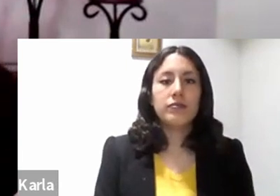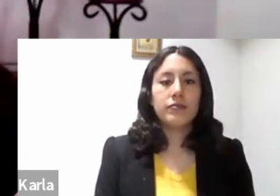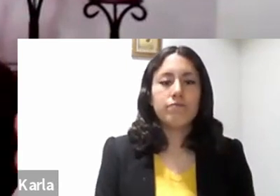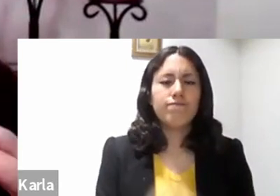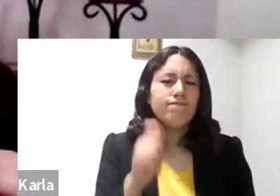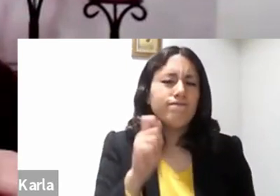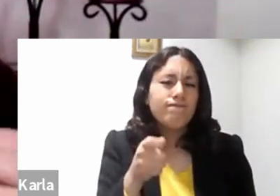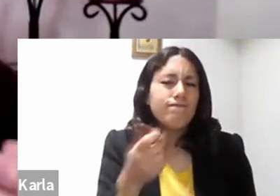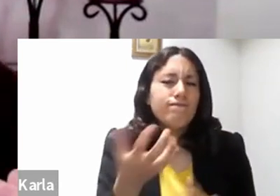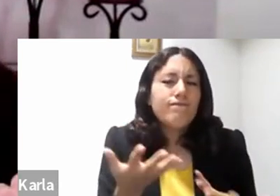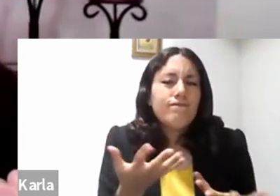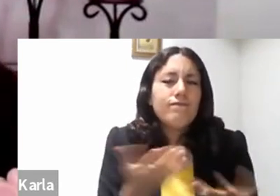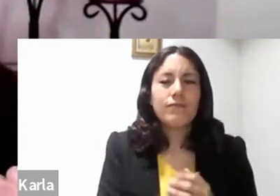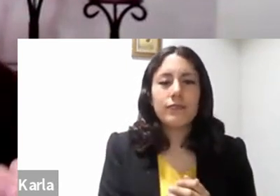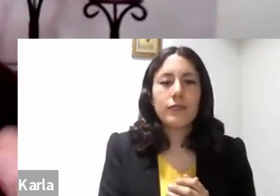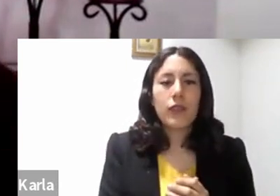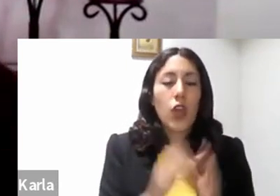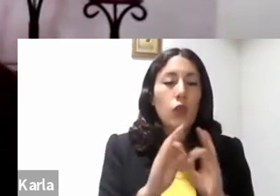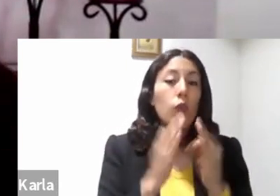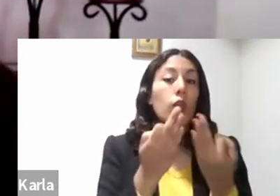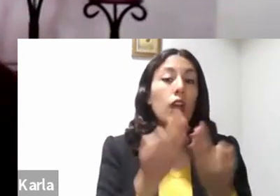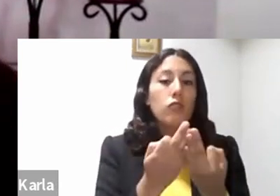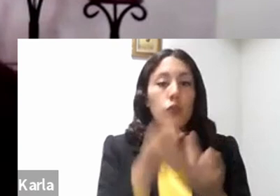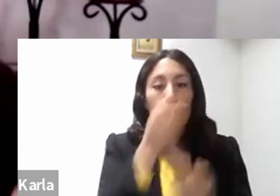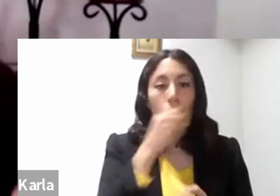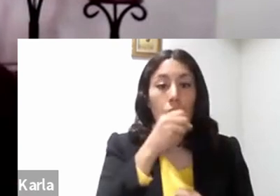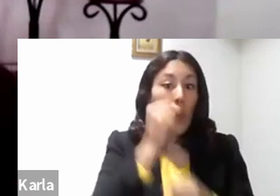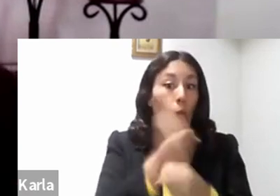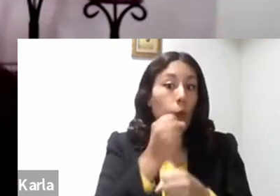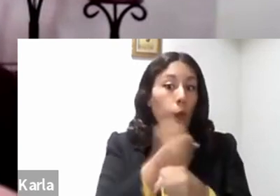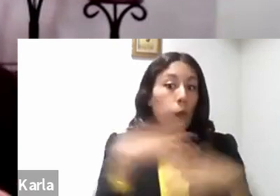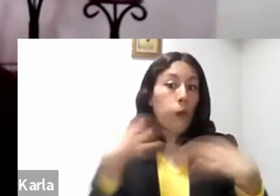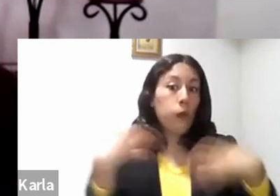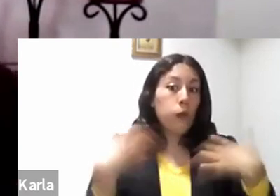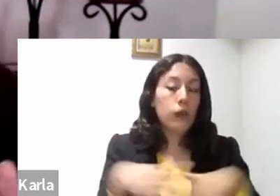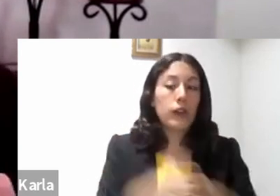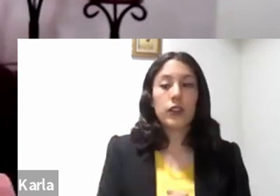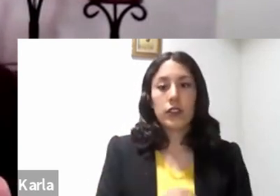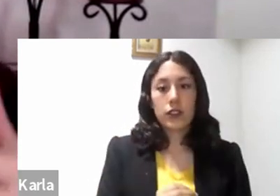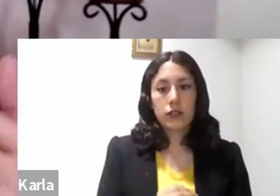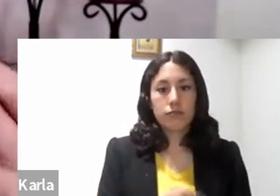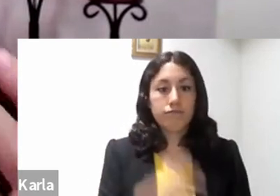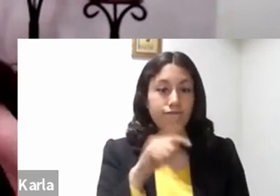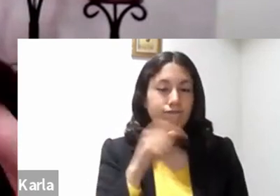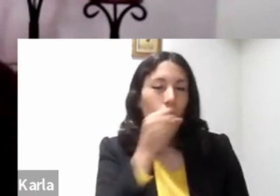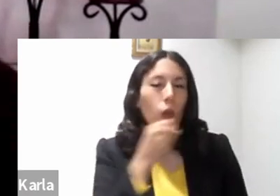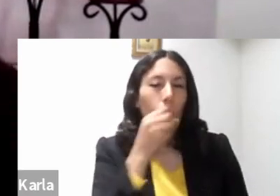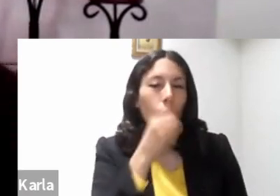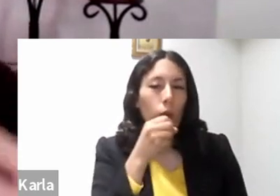vocal es una formadora muy práctica esta es la oración que hacemos cuando rezamos